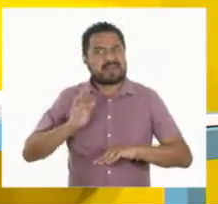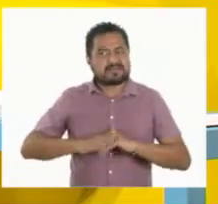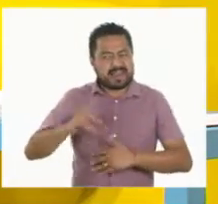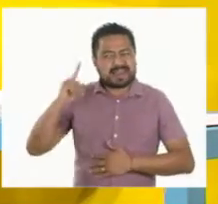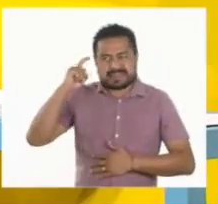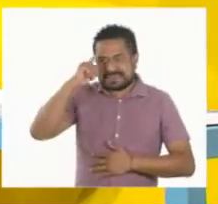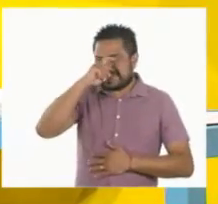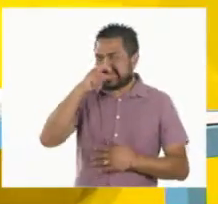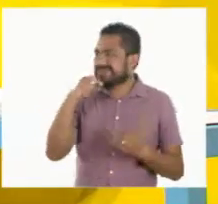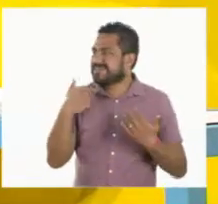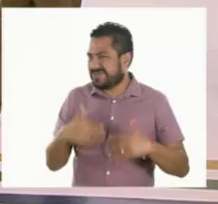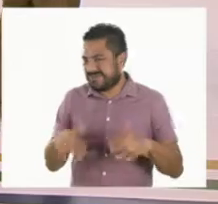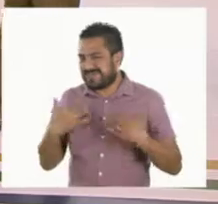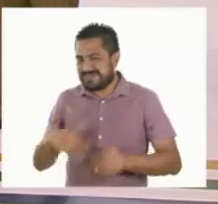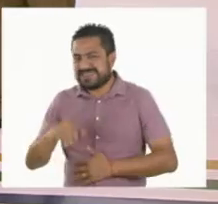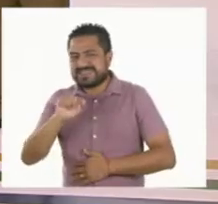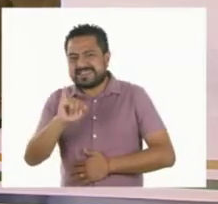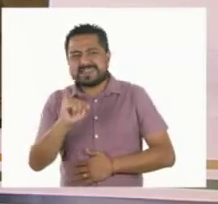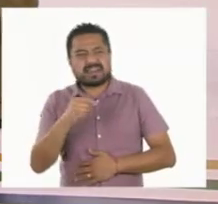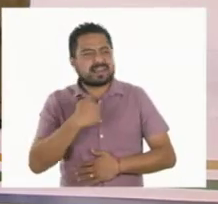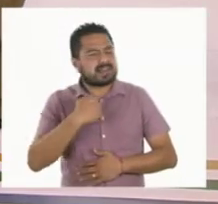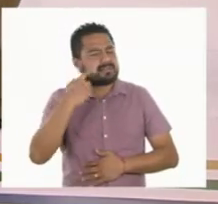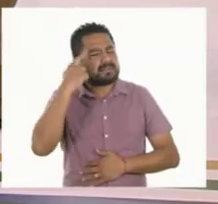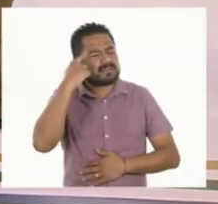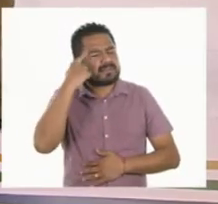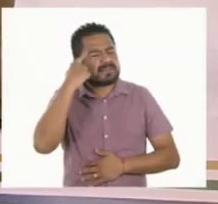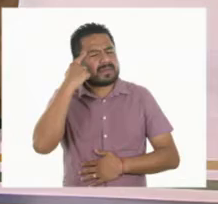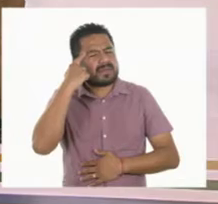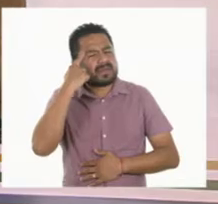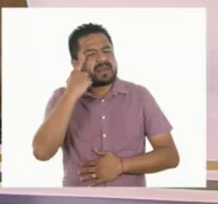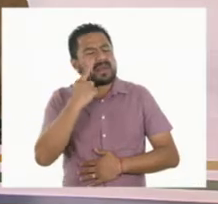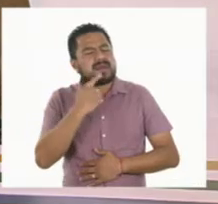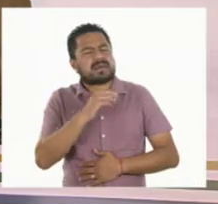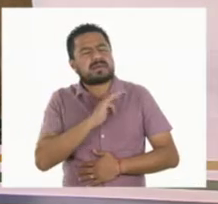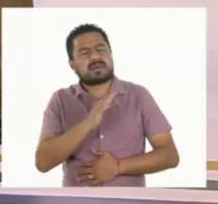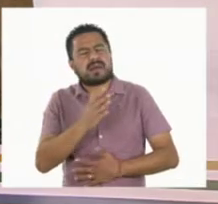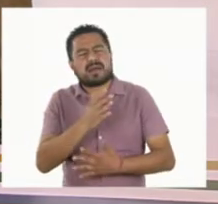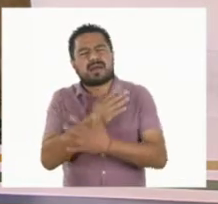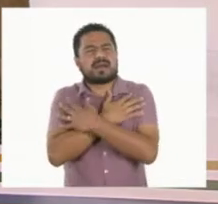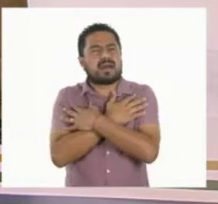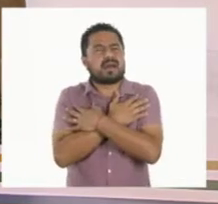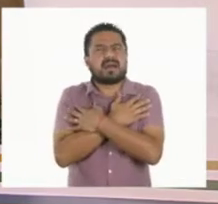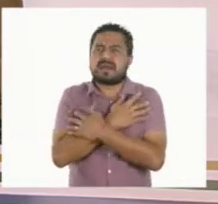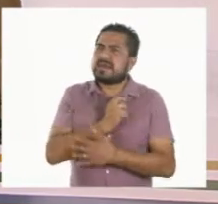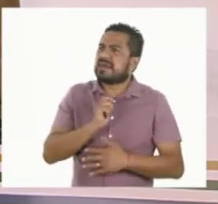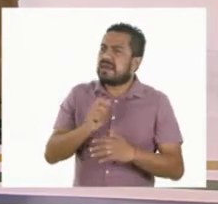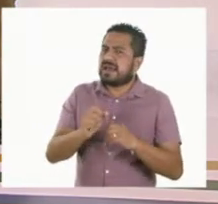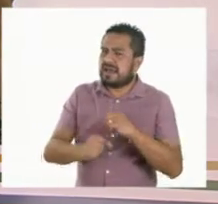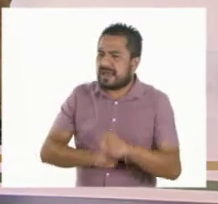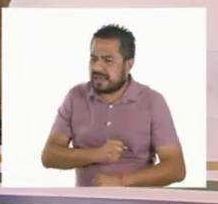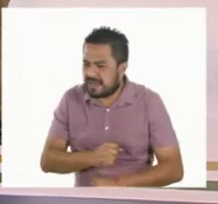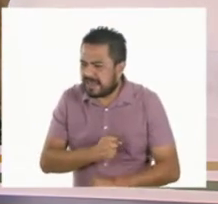a complicarse. Sí. Porque uno está pensando en la letra, está pensando en los brazos y que tengo que hacerlo para abajo.